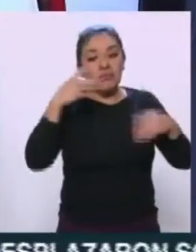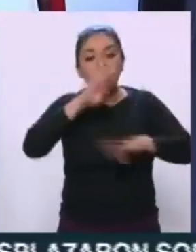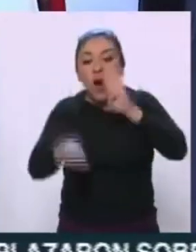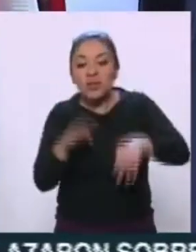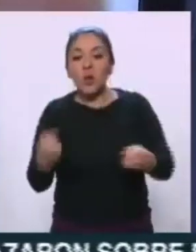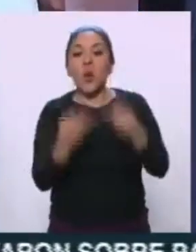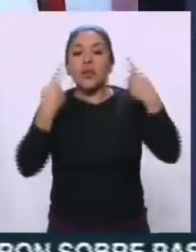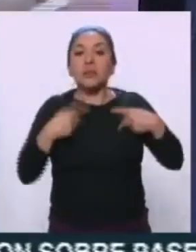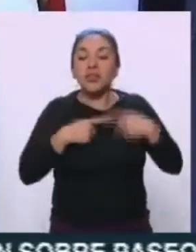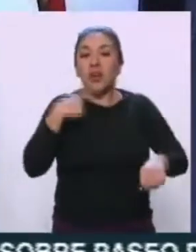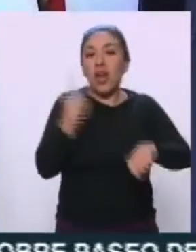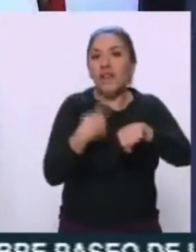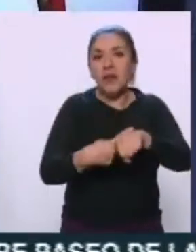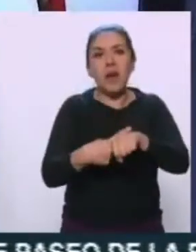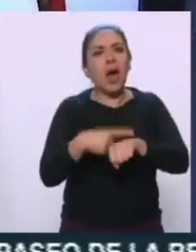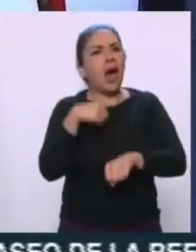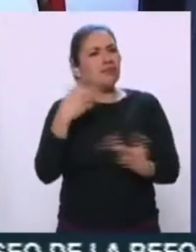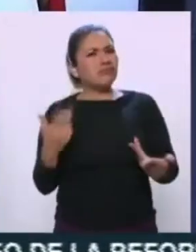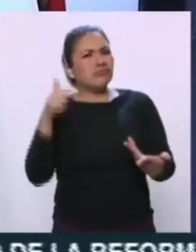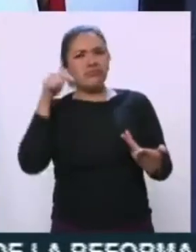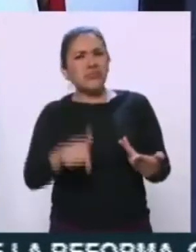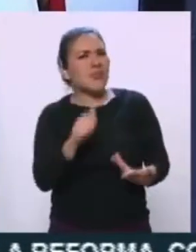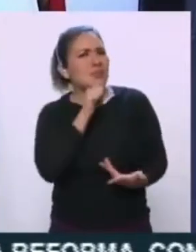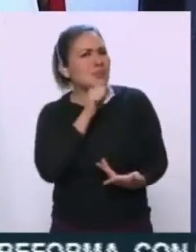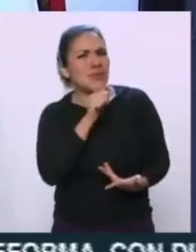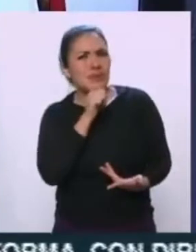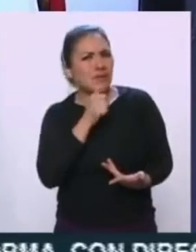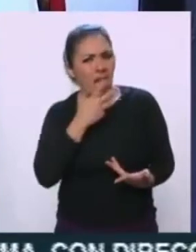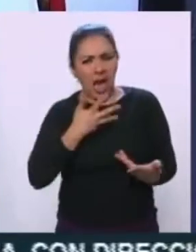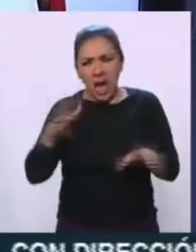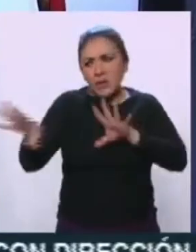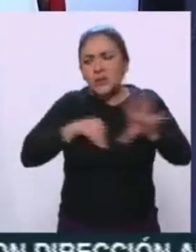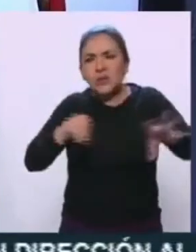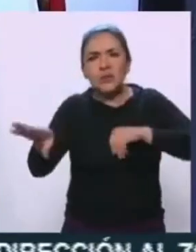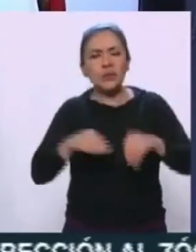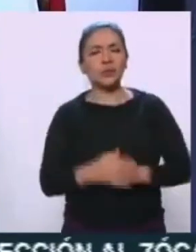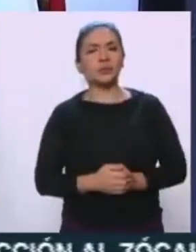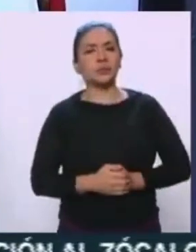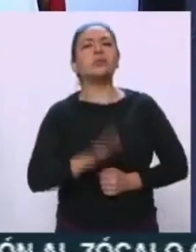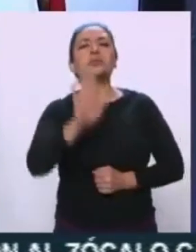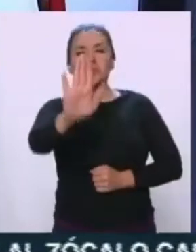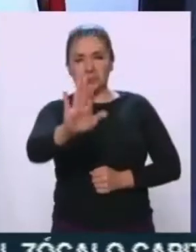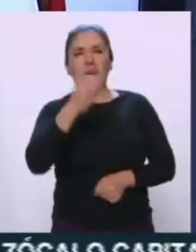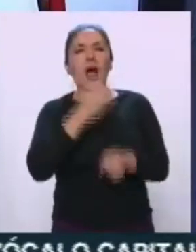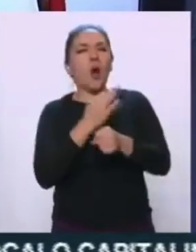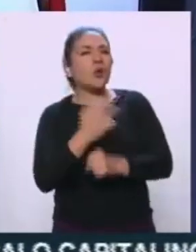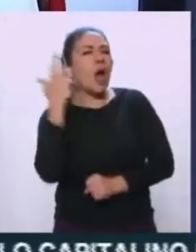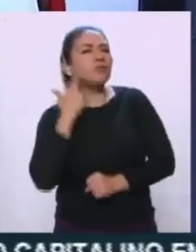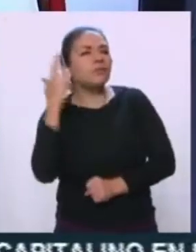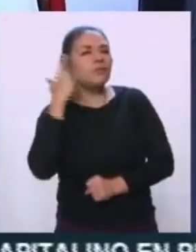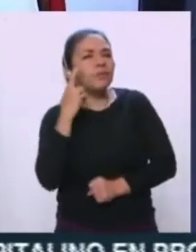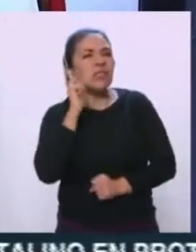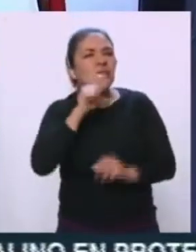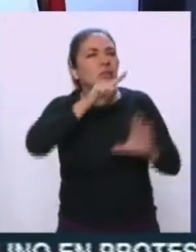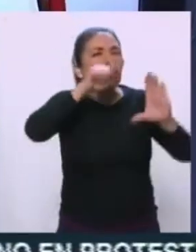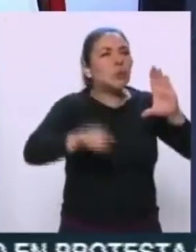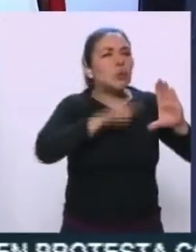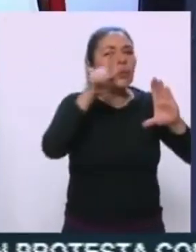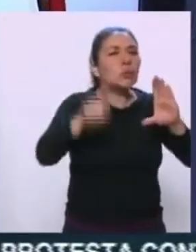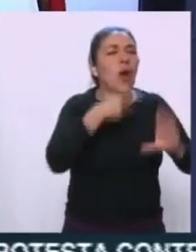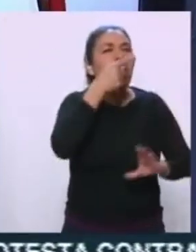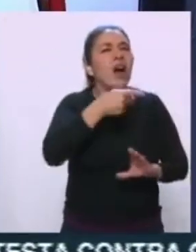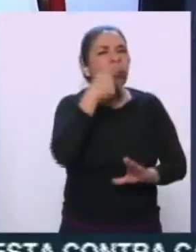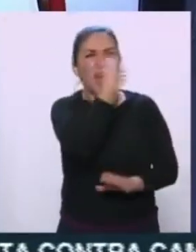Bueno, no, todavía no cundía el contagio. Pues vamos a escuchar un poquito, si te parece, Fabricio, de